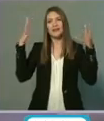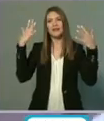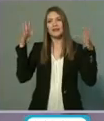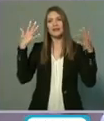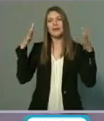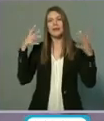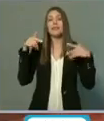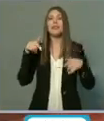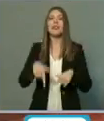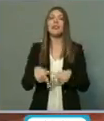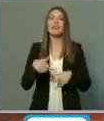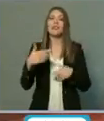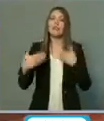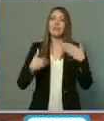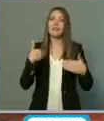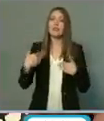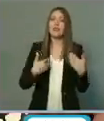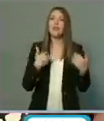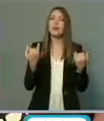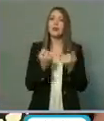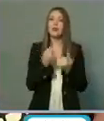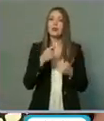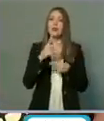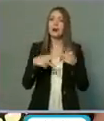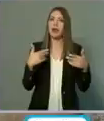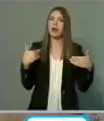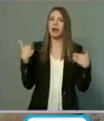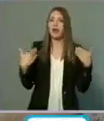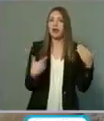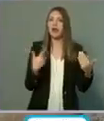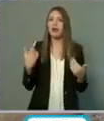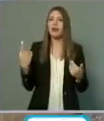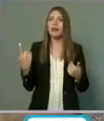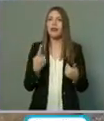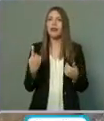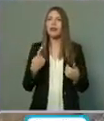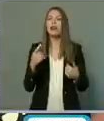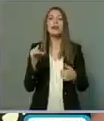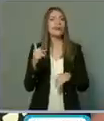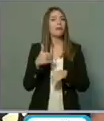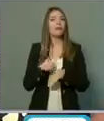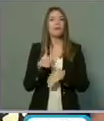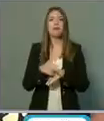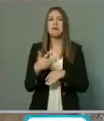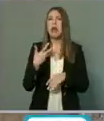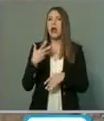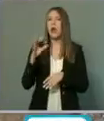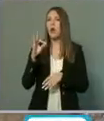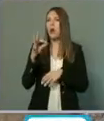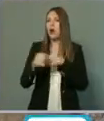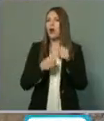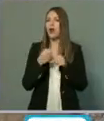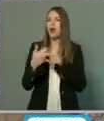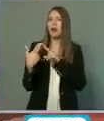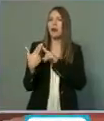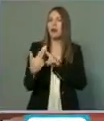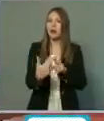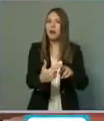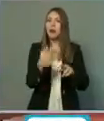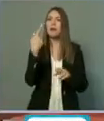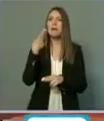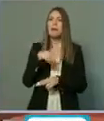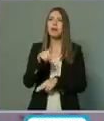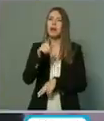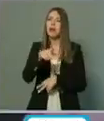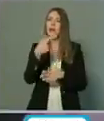estamos celebrando, y también vas a celebrar tú, que nos decías, sí, en el número son 40 años, pero dices que según las cuentas son hasta